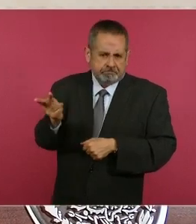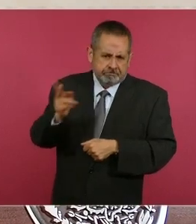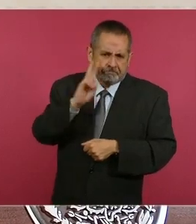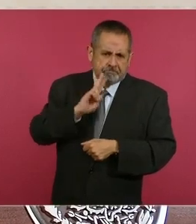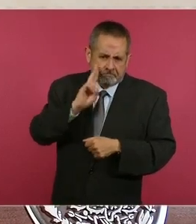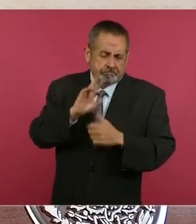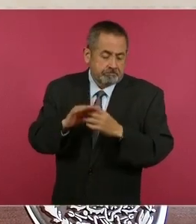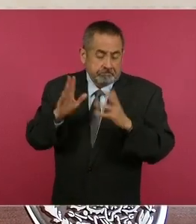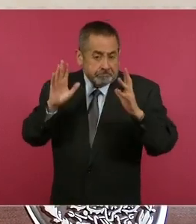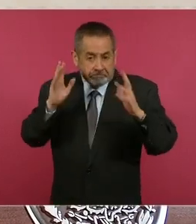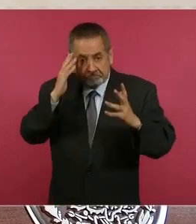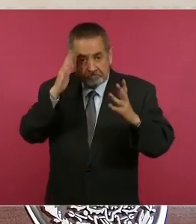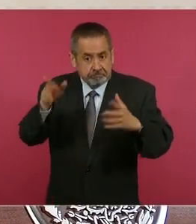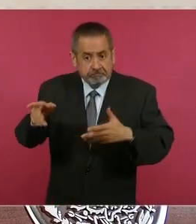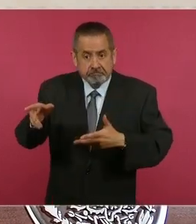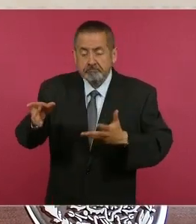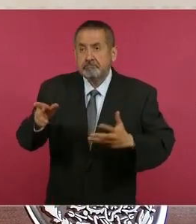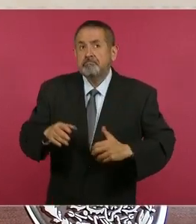a lo mejor